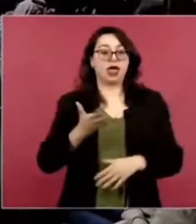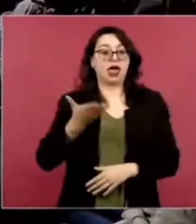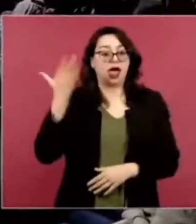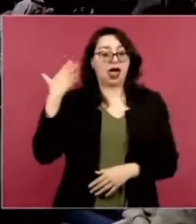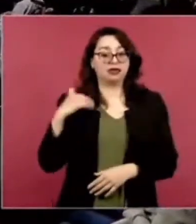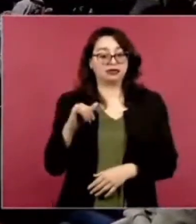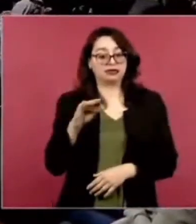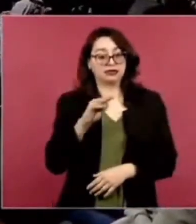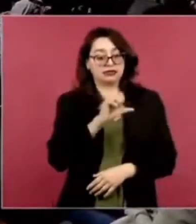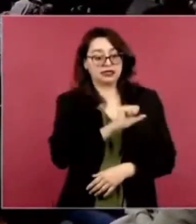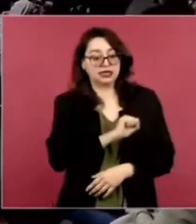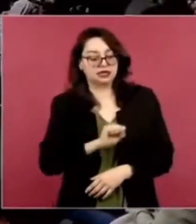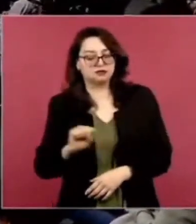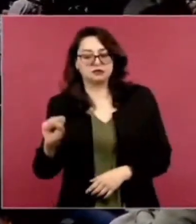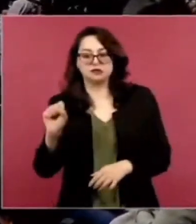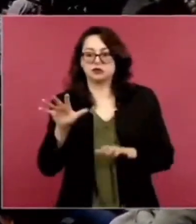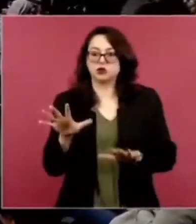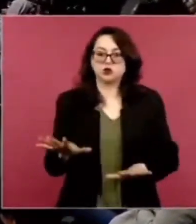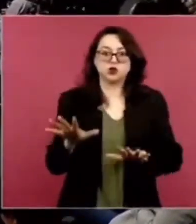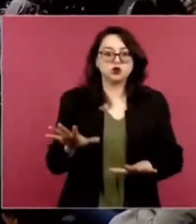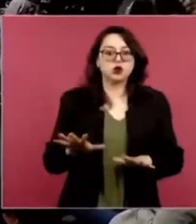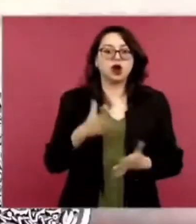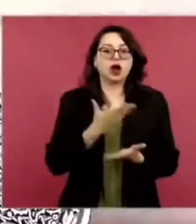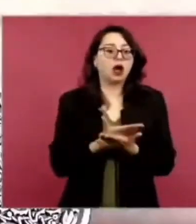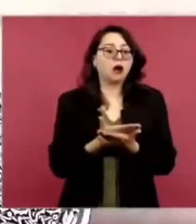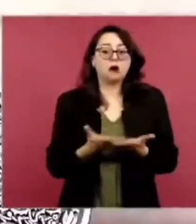que se esmeraron en